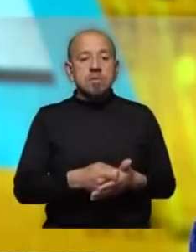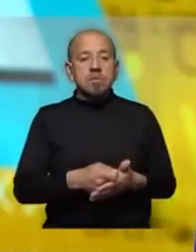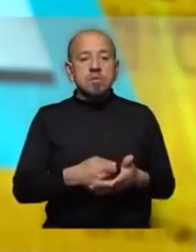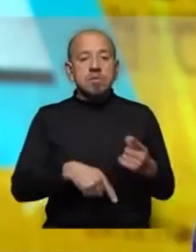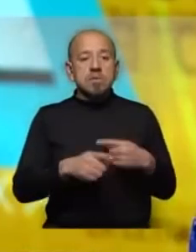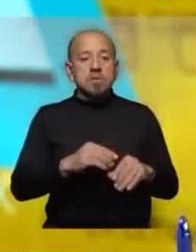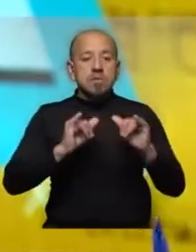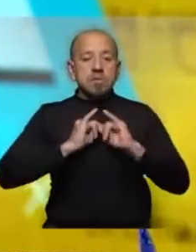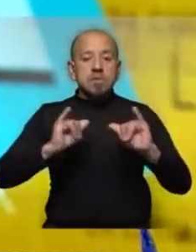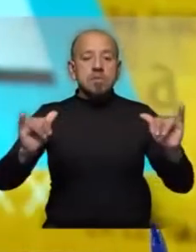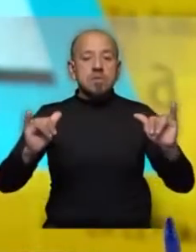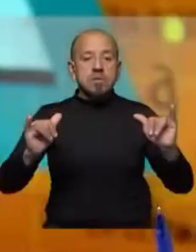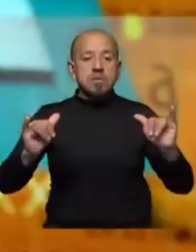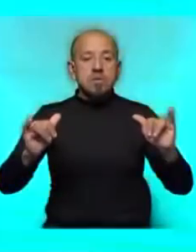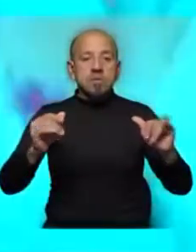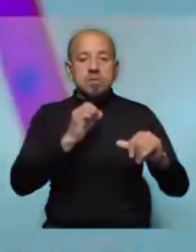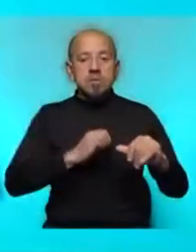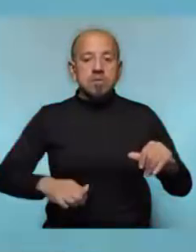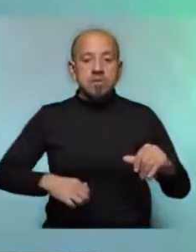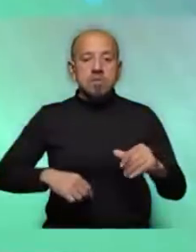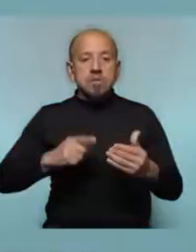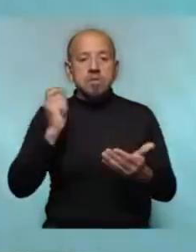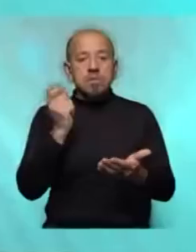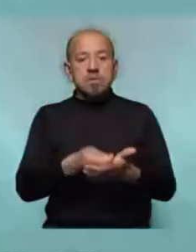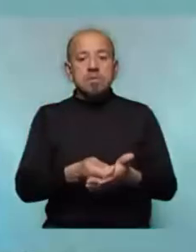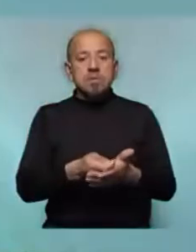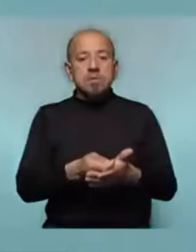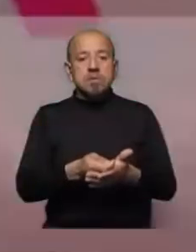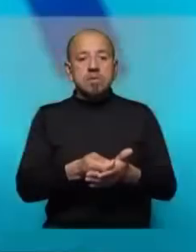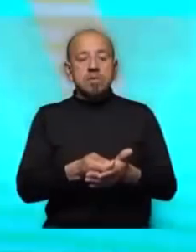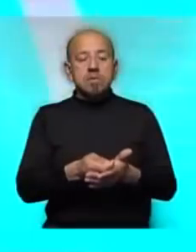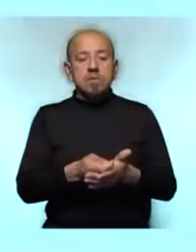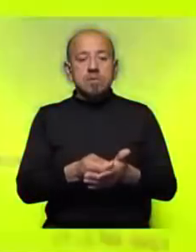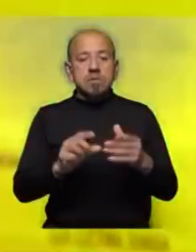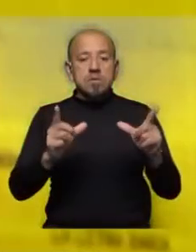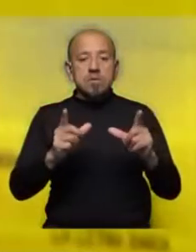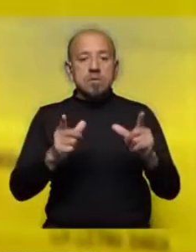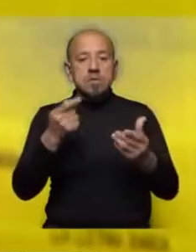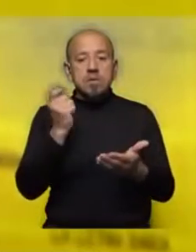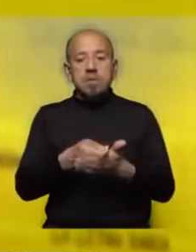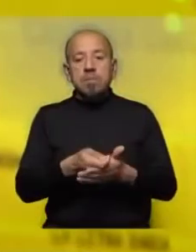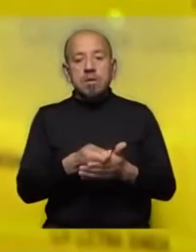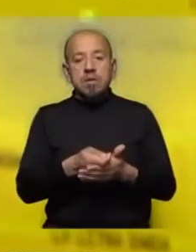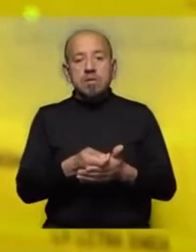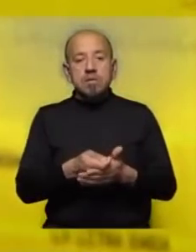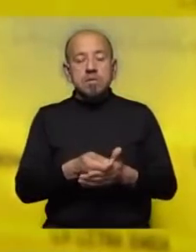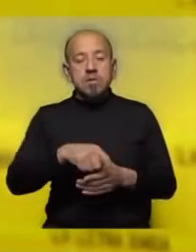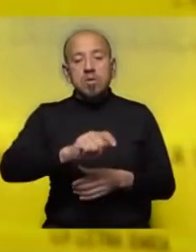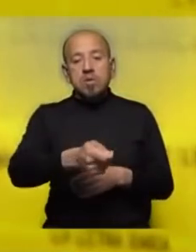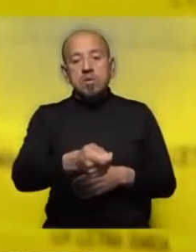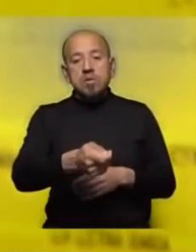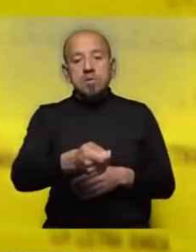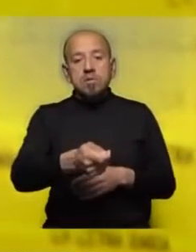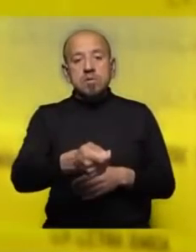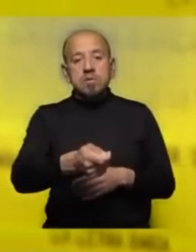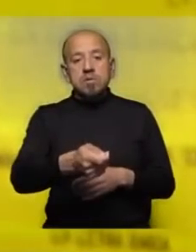llega la campaña electoral y el estado le da plata a los partidos para financiar la campaña electoral y los partidos le pagan a los canales que son